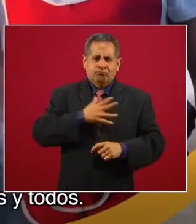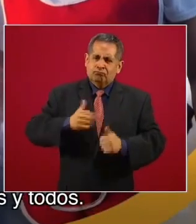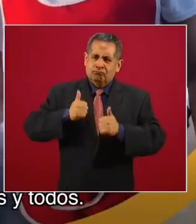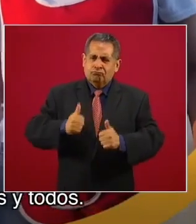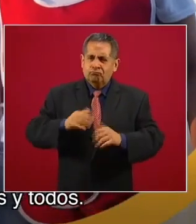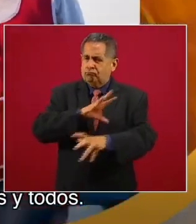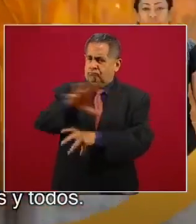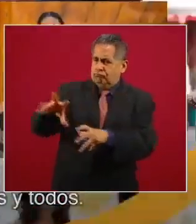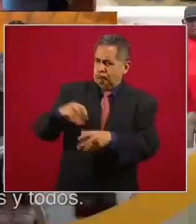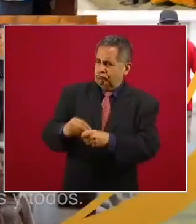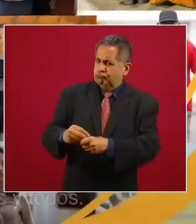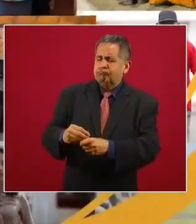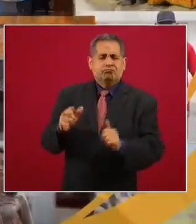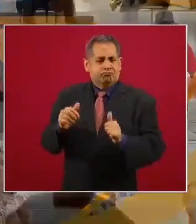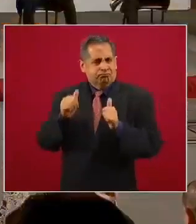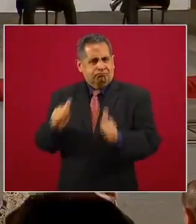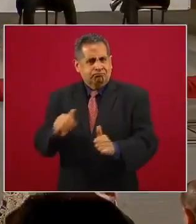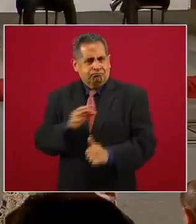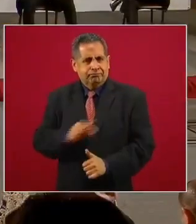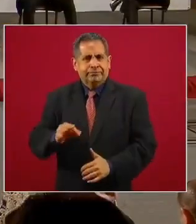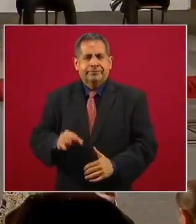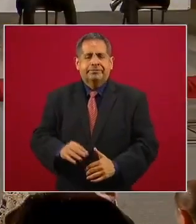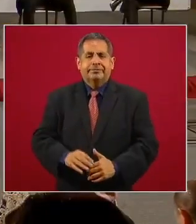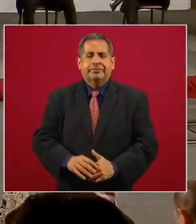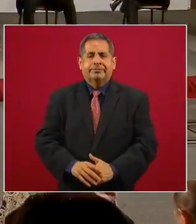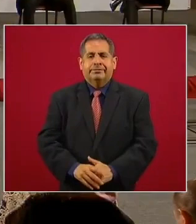cabemos todas y todos.